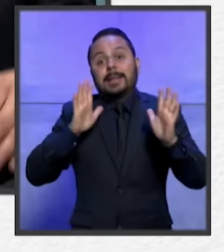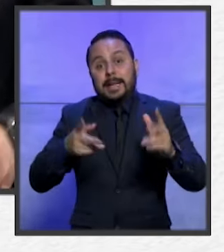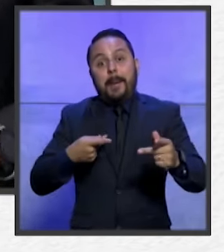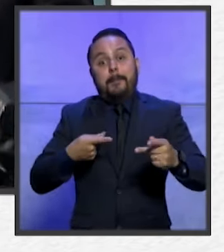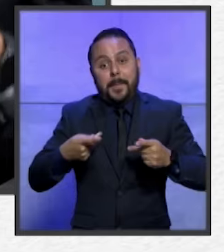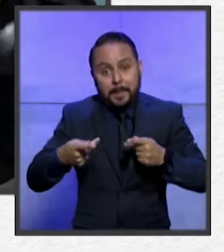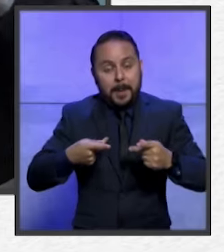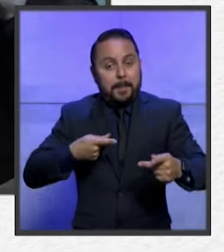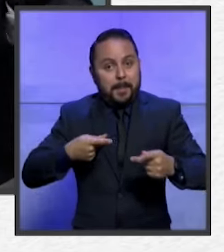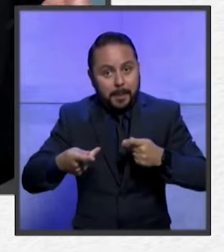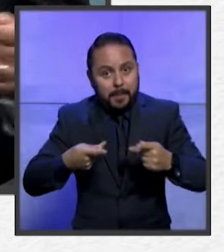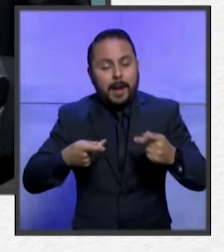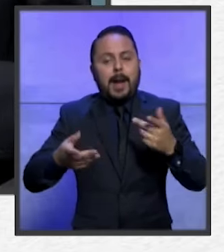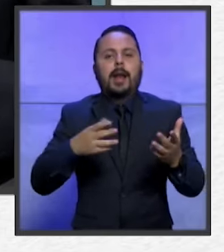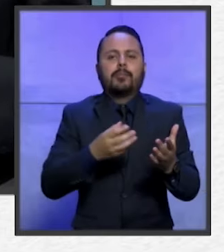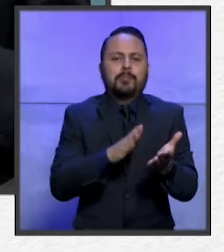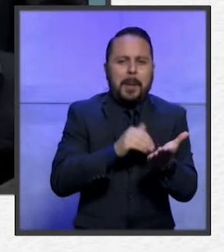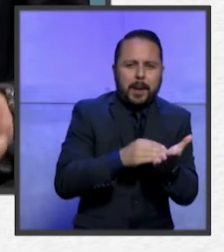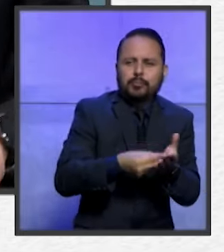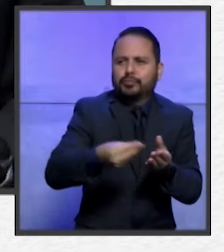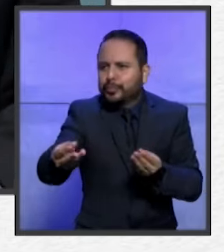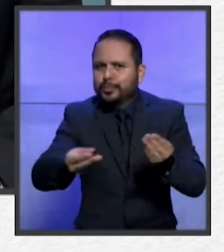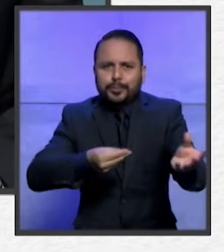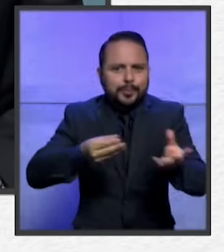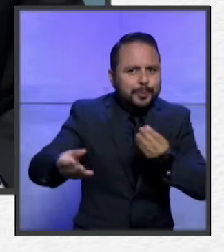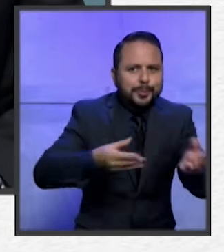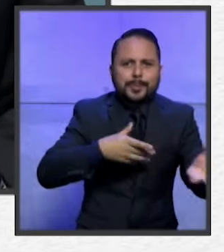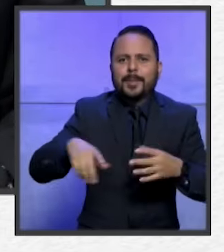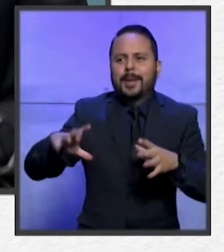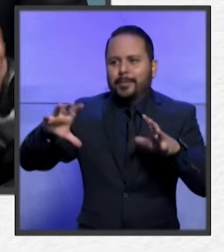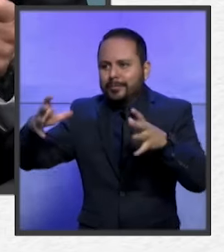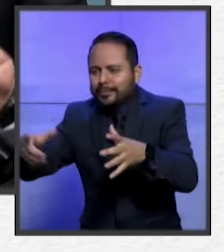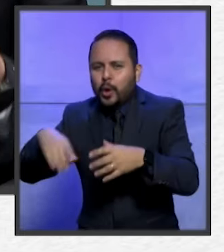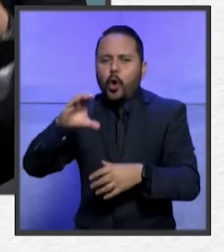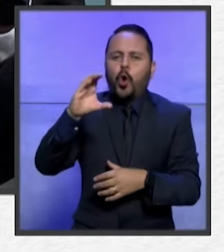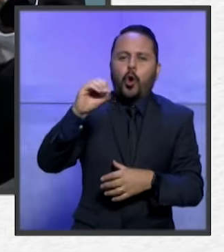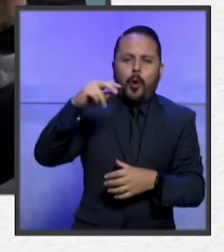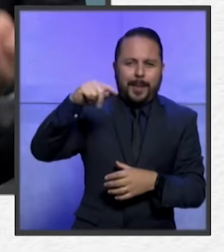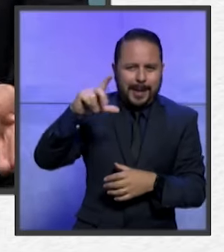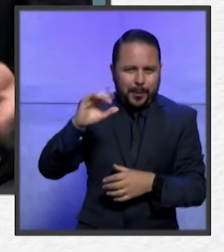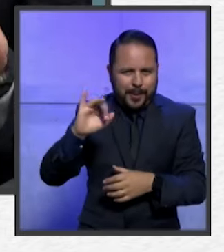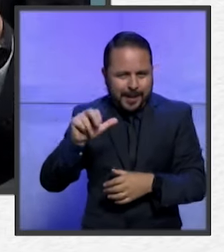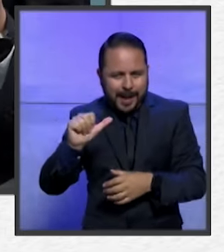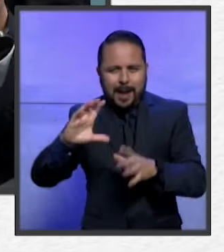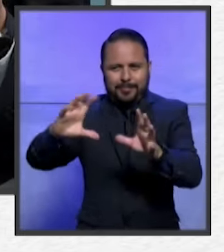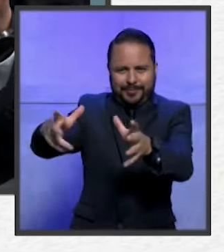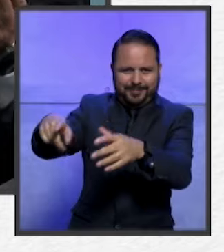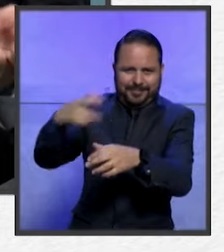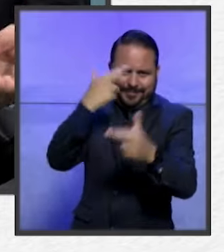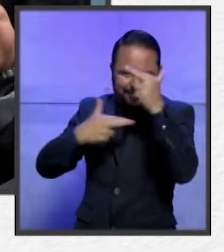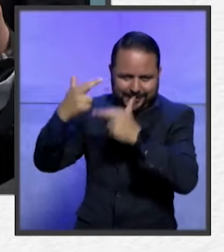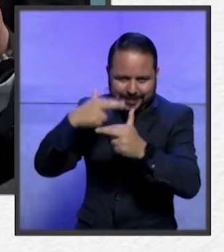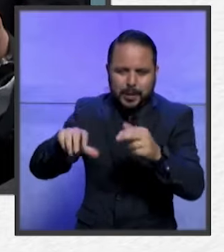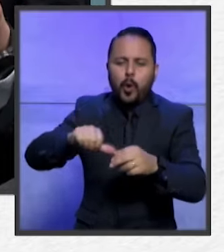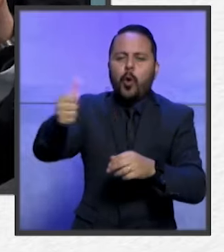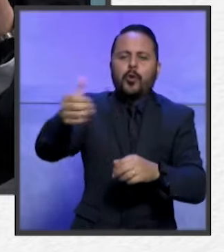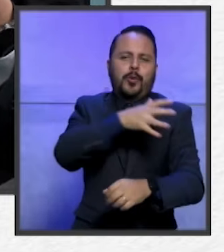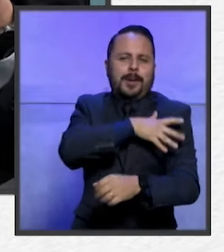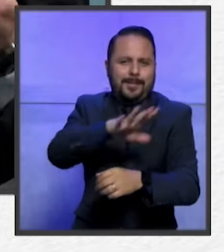preparando se giran oficios a las distintas áreas del tribunal a la contraloría a la dirección general